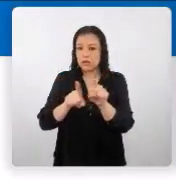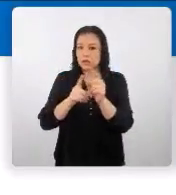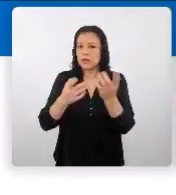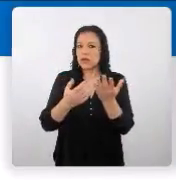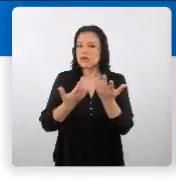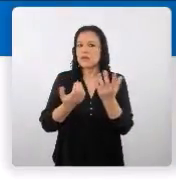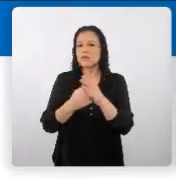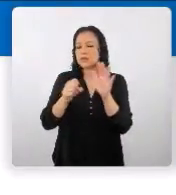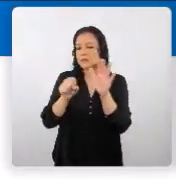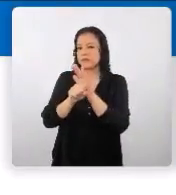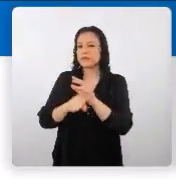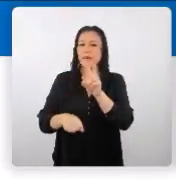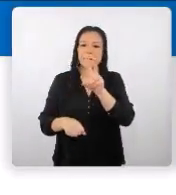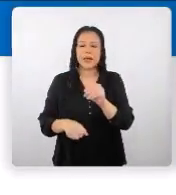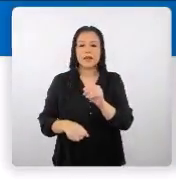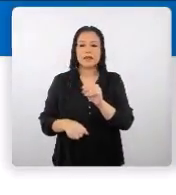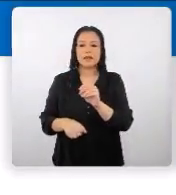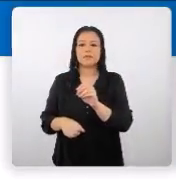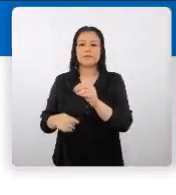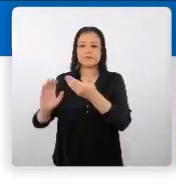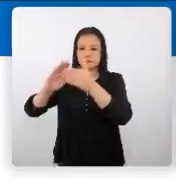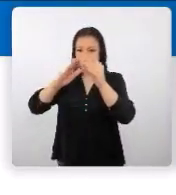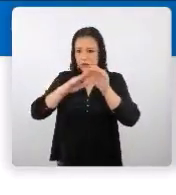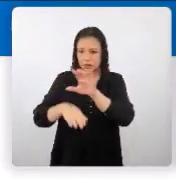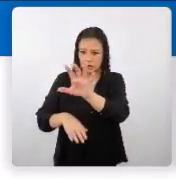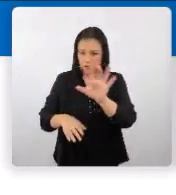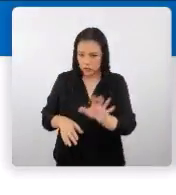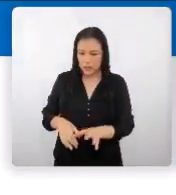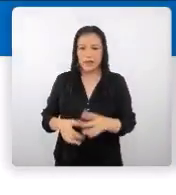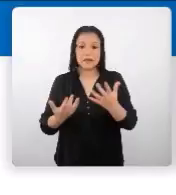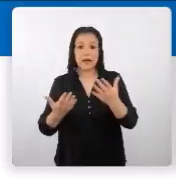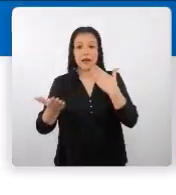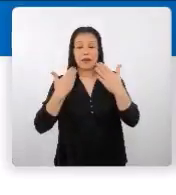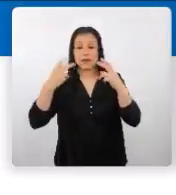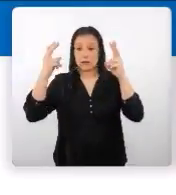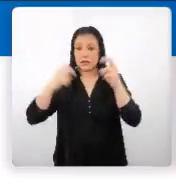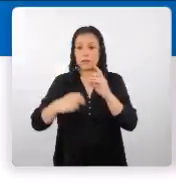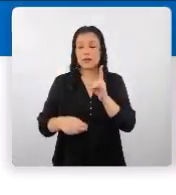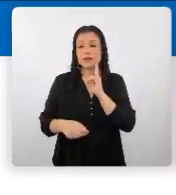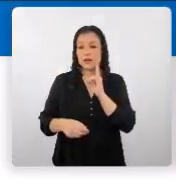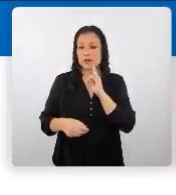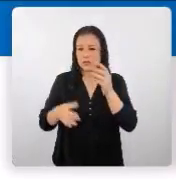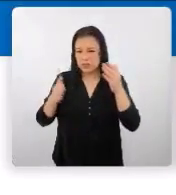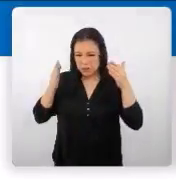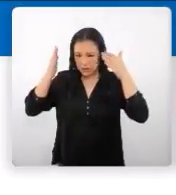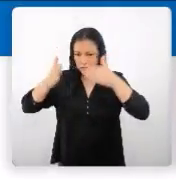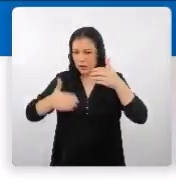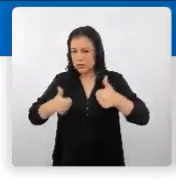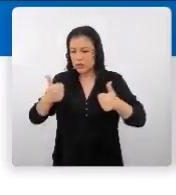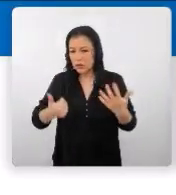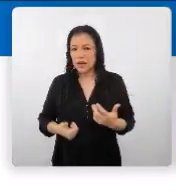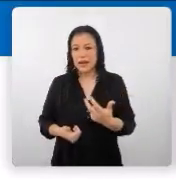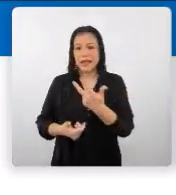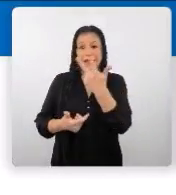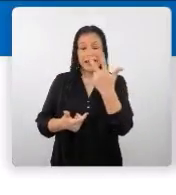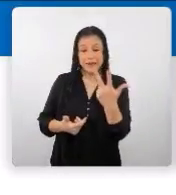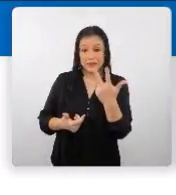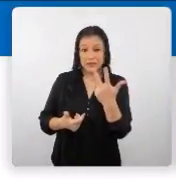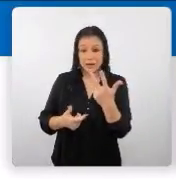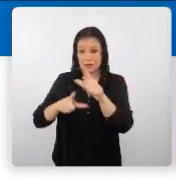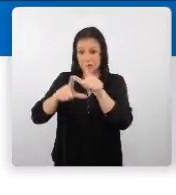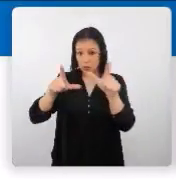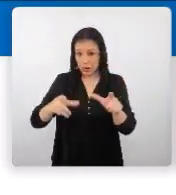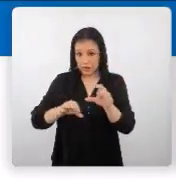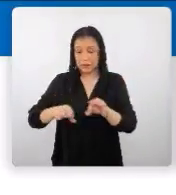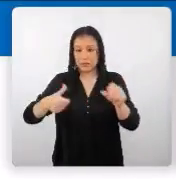su vez 20 ciudades, ¿no? En el caso de Estados Unidos, nos estamos enfocando en 3 estados